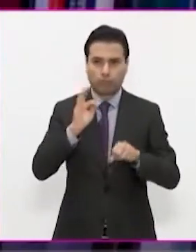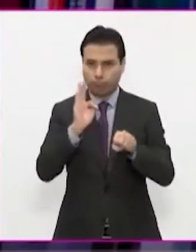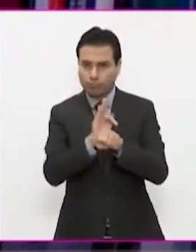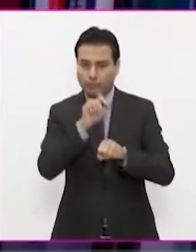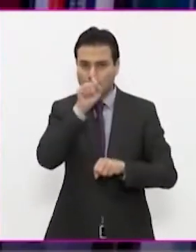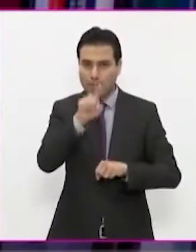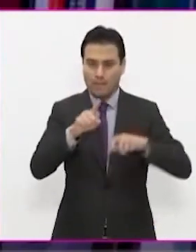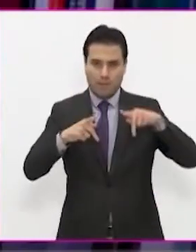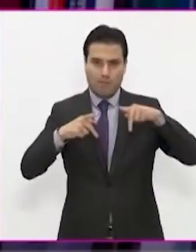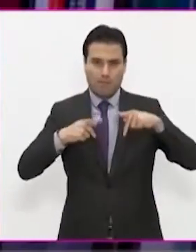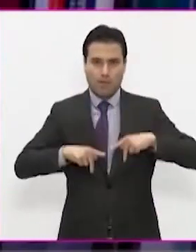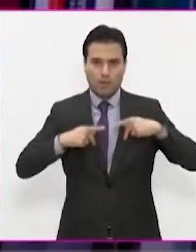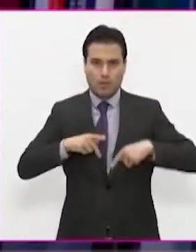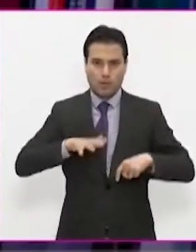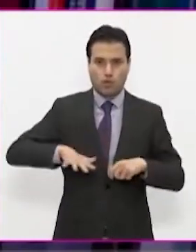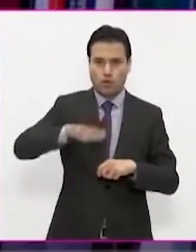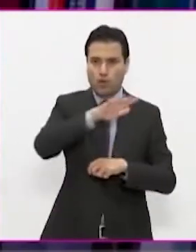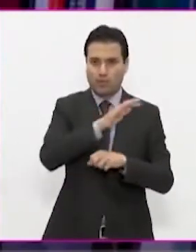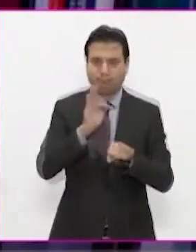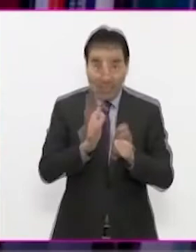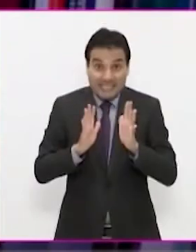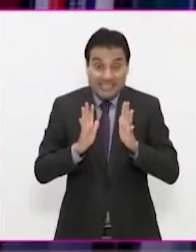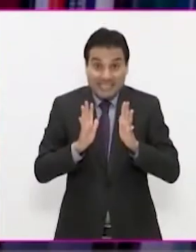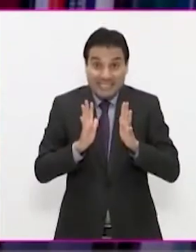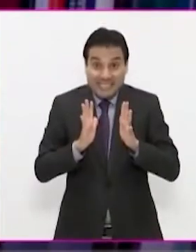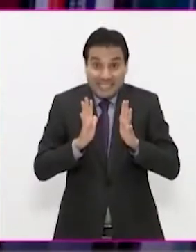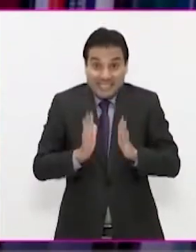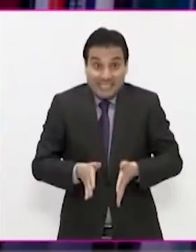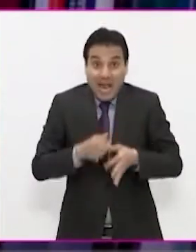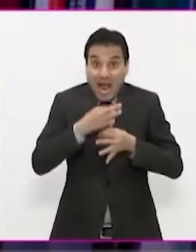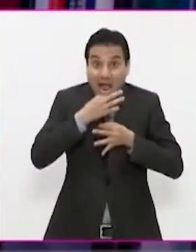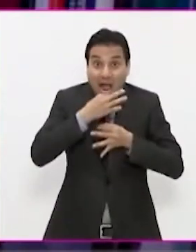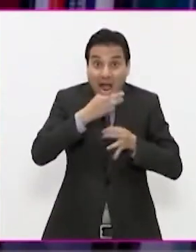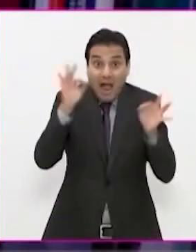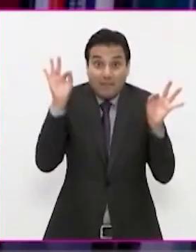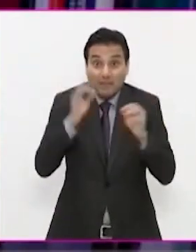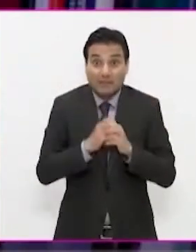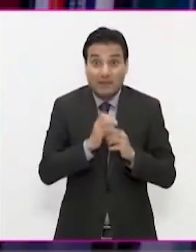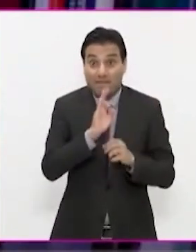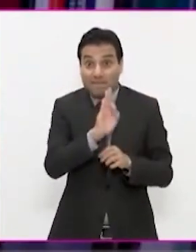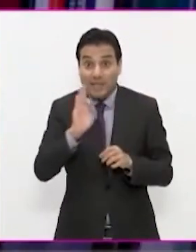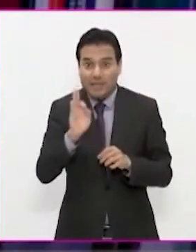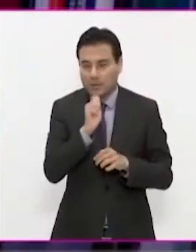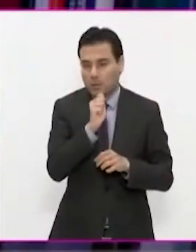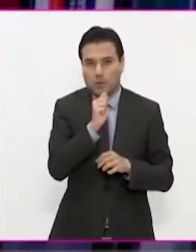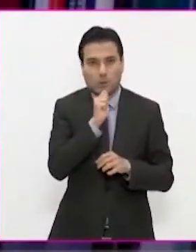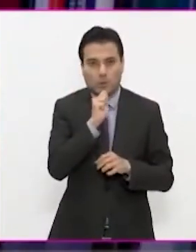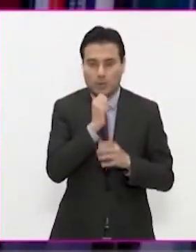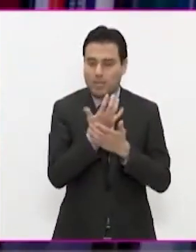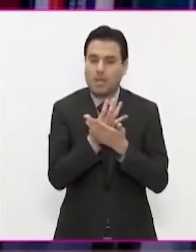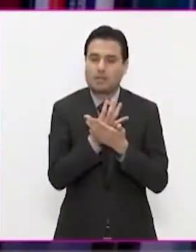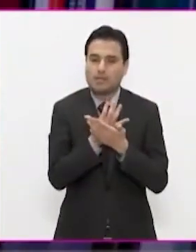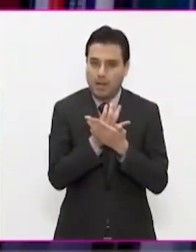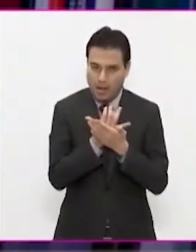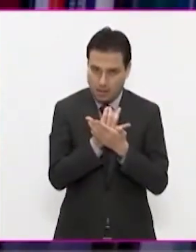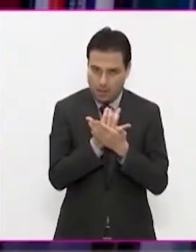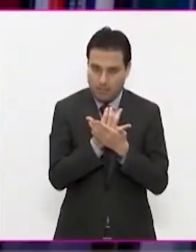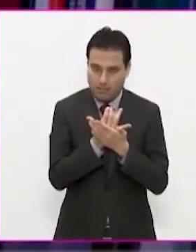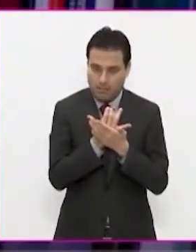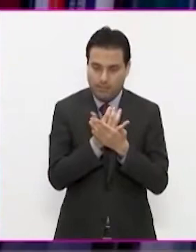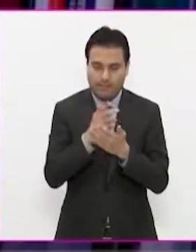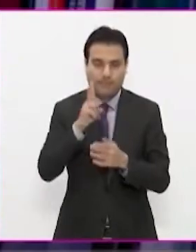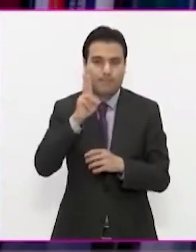de seguridad en términos sanitarios quien ha mencionado alguna fecha sino que las potenciales las